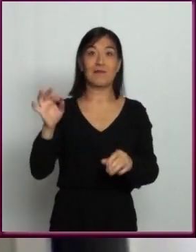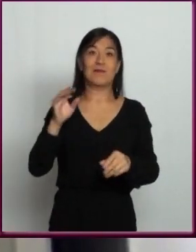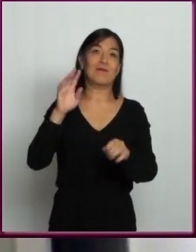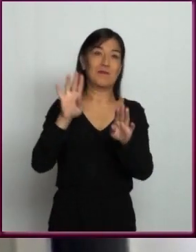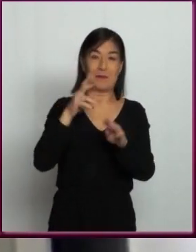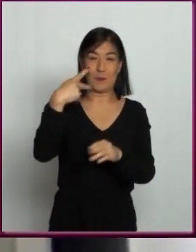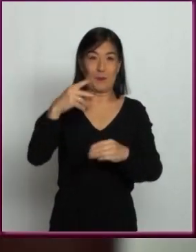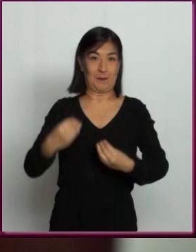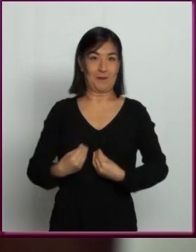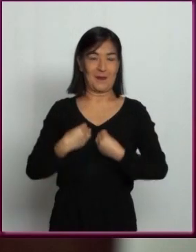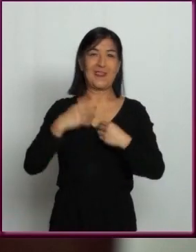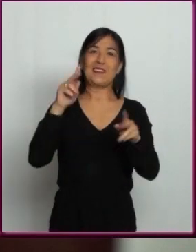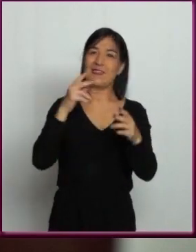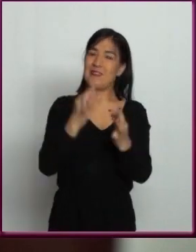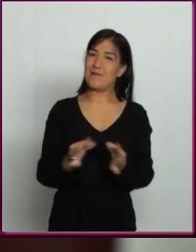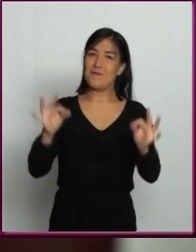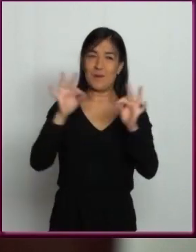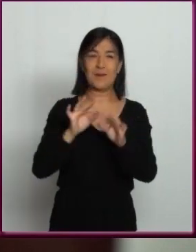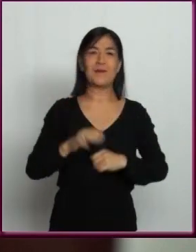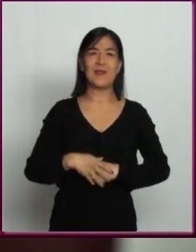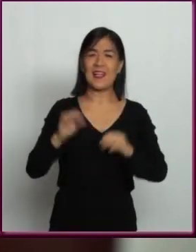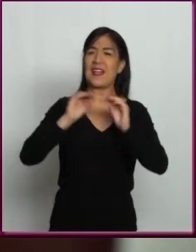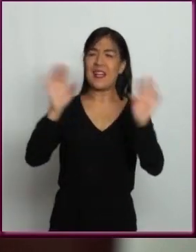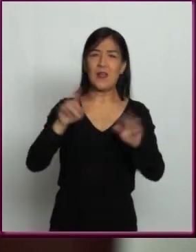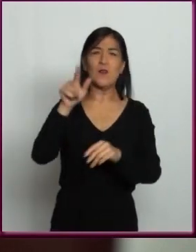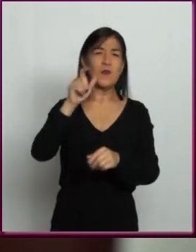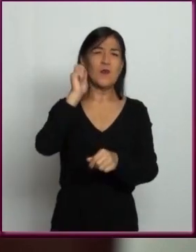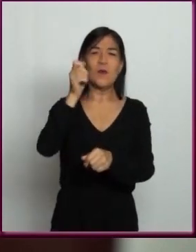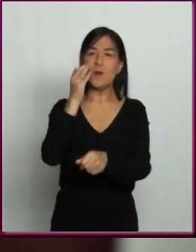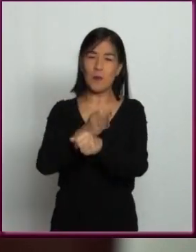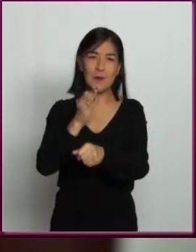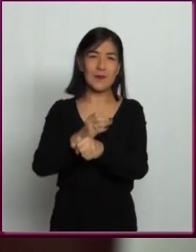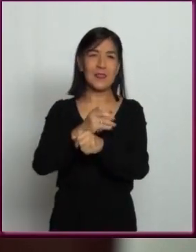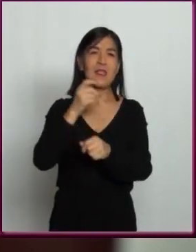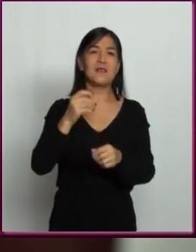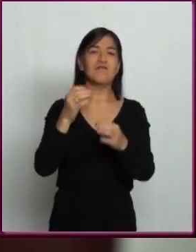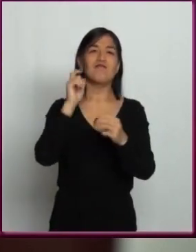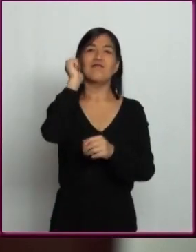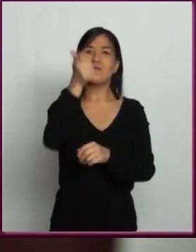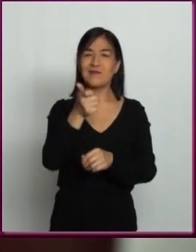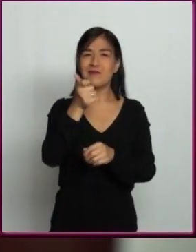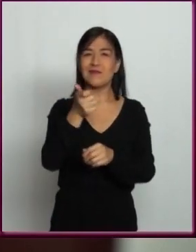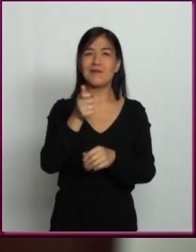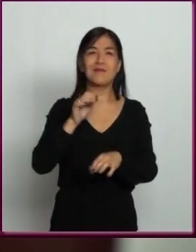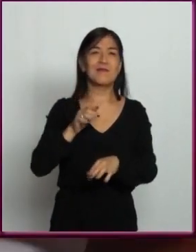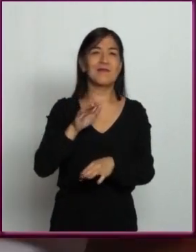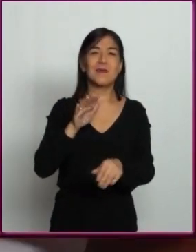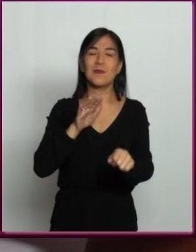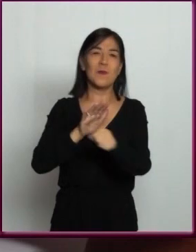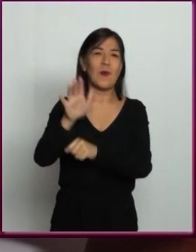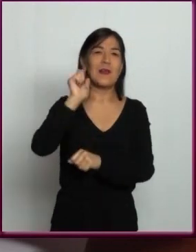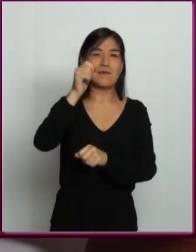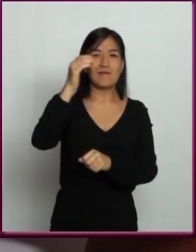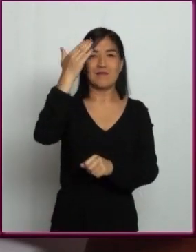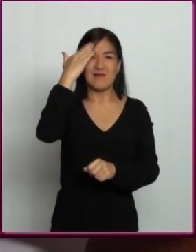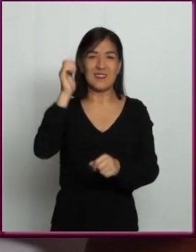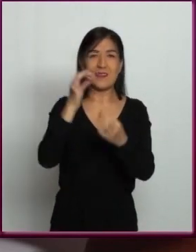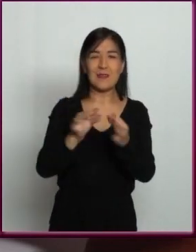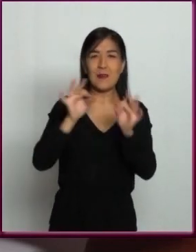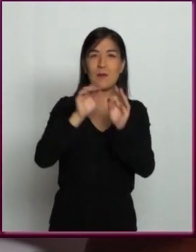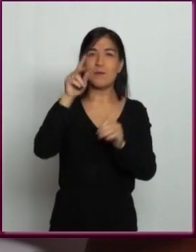estos ecosistemas. Claro. ¿Y podrías hablarnos un poco sobre la importancia de su